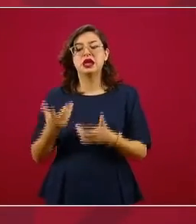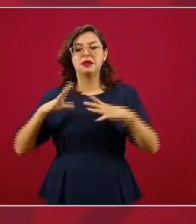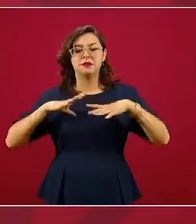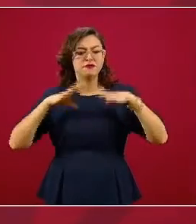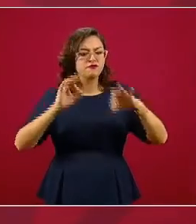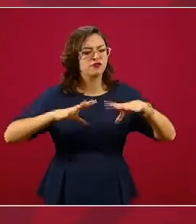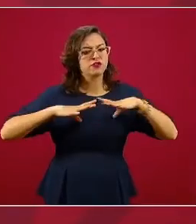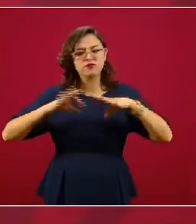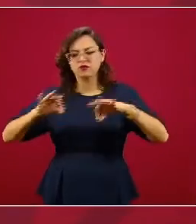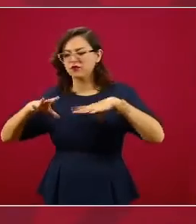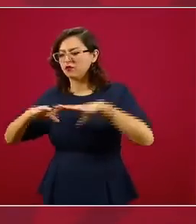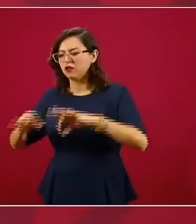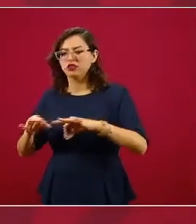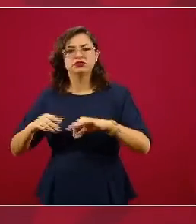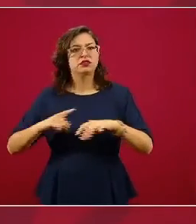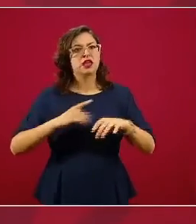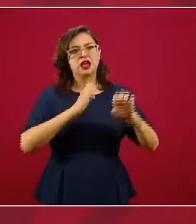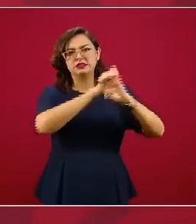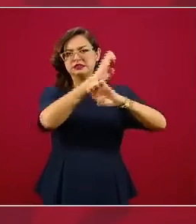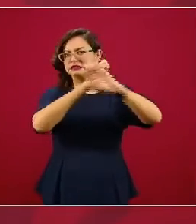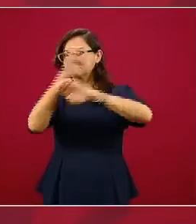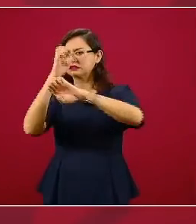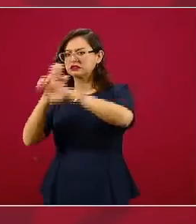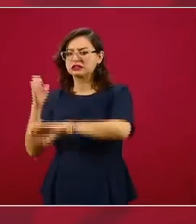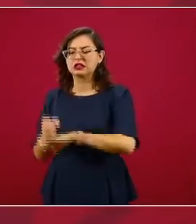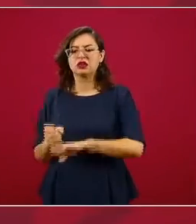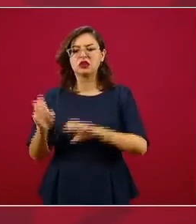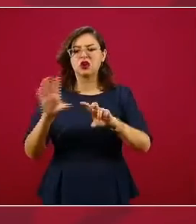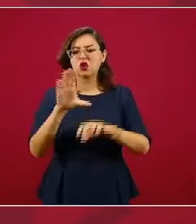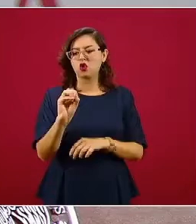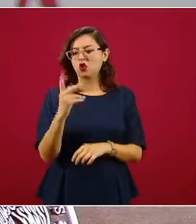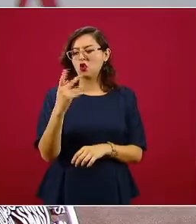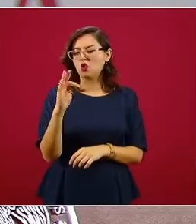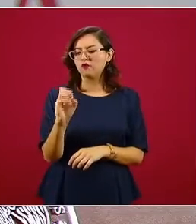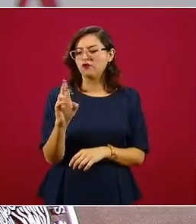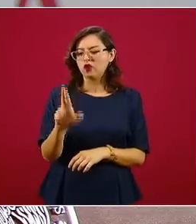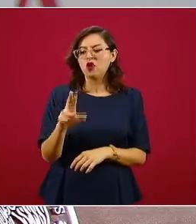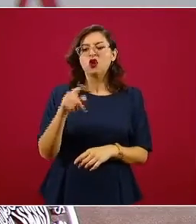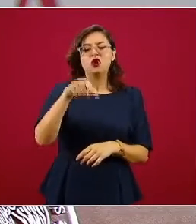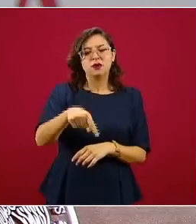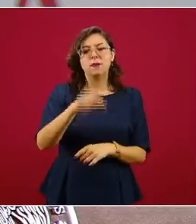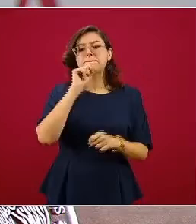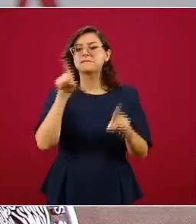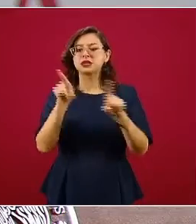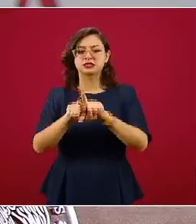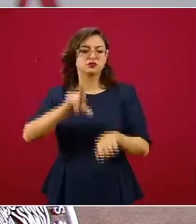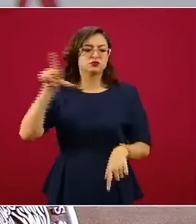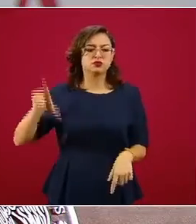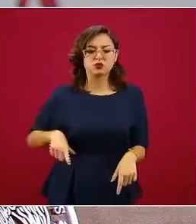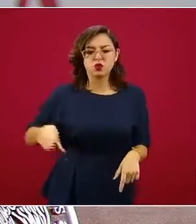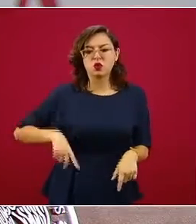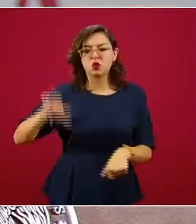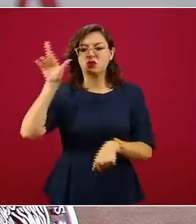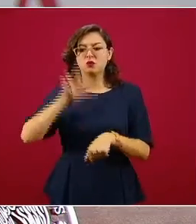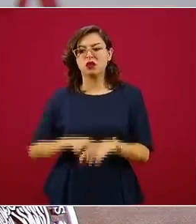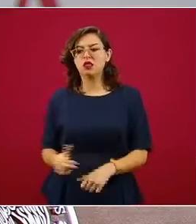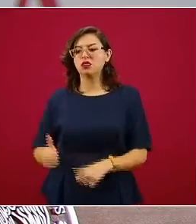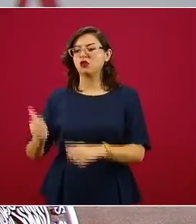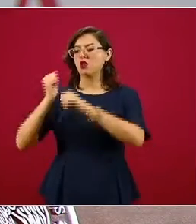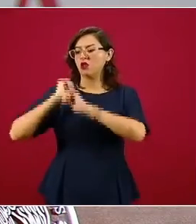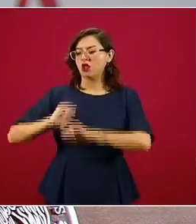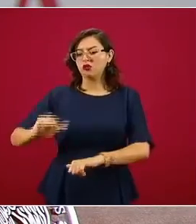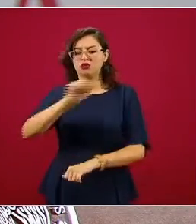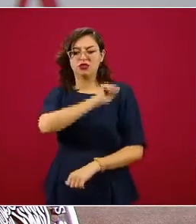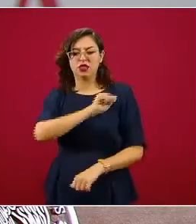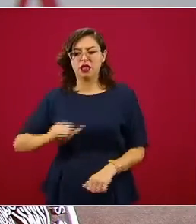puntualmente todos los consejos estatales del manejo del fuego, hay una gran tarea de los gobernadores, de los alcaldes y